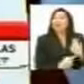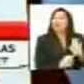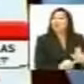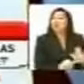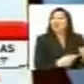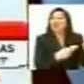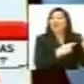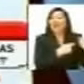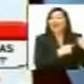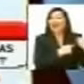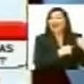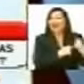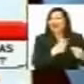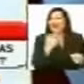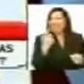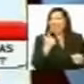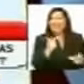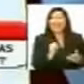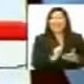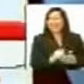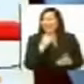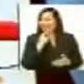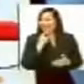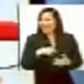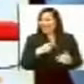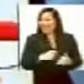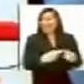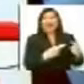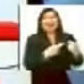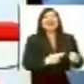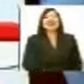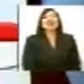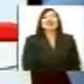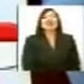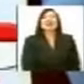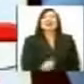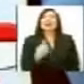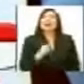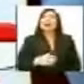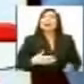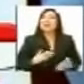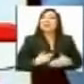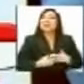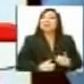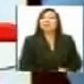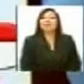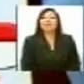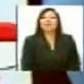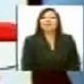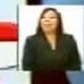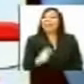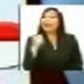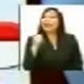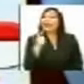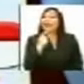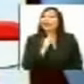el compromiso, el liderazgo que se necesita y la responsabilidad para poder salir adelante. Ese